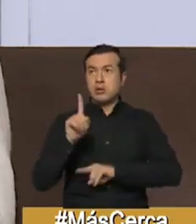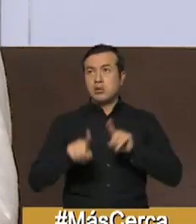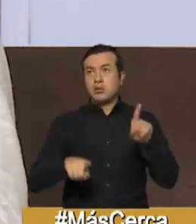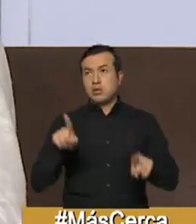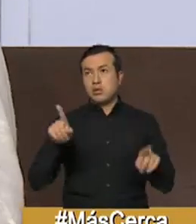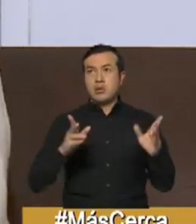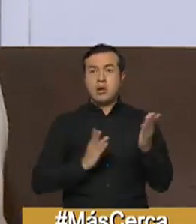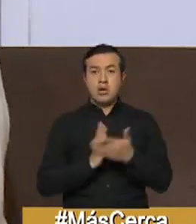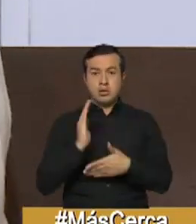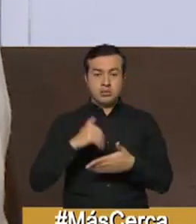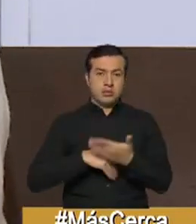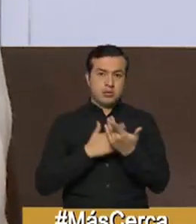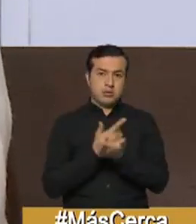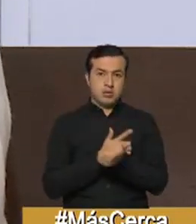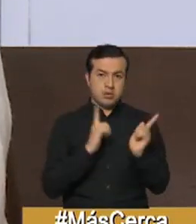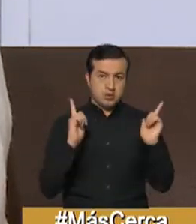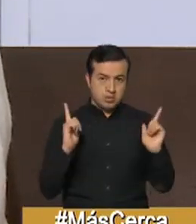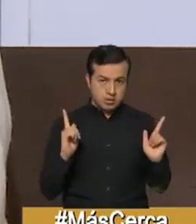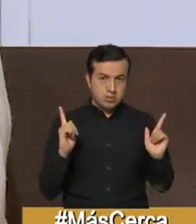acceso más libre.